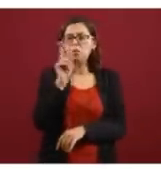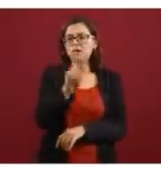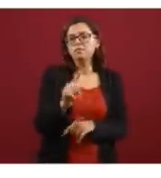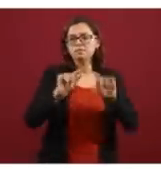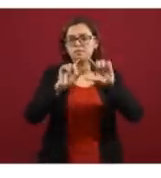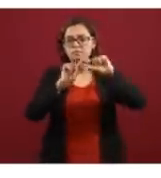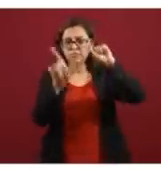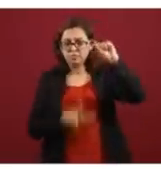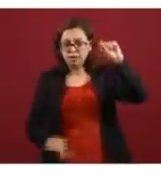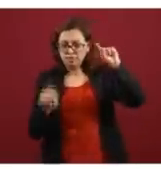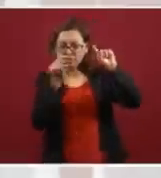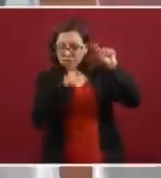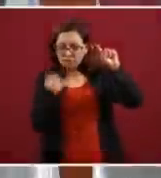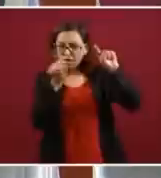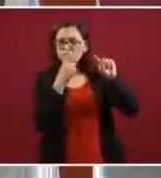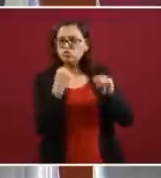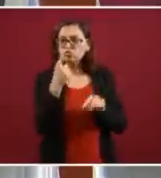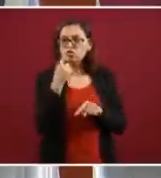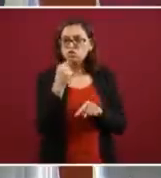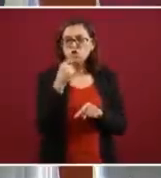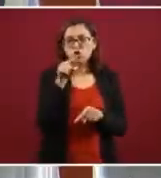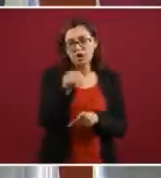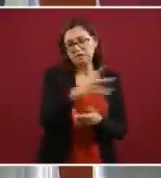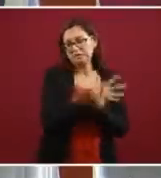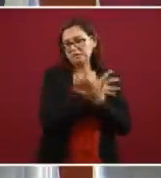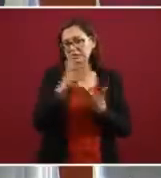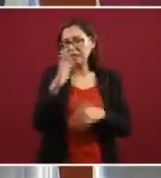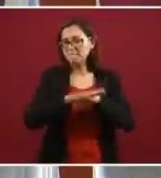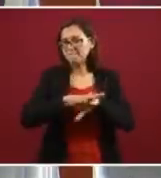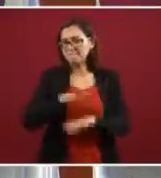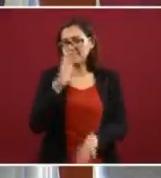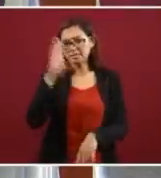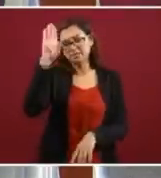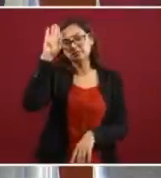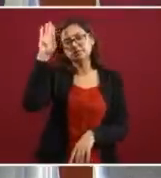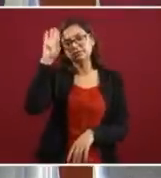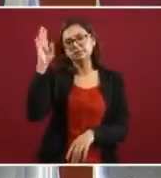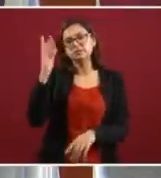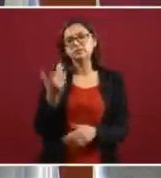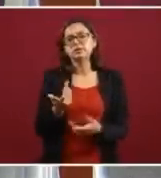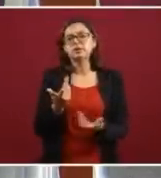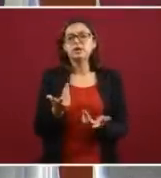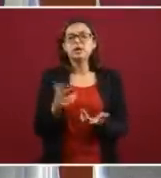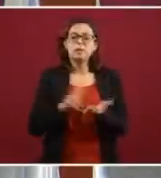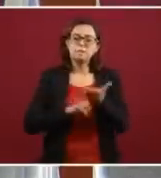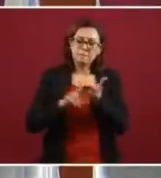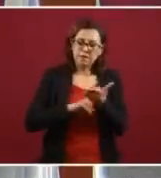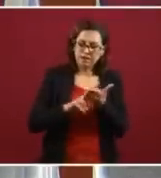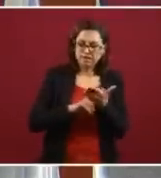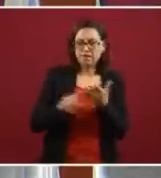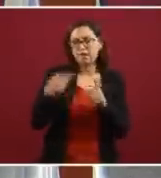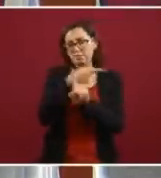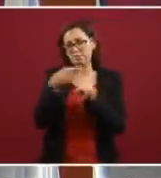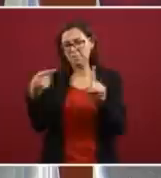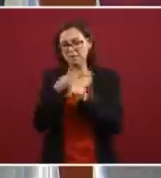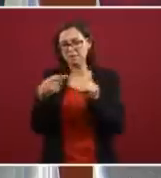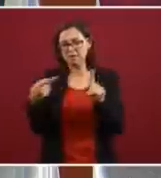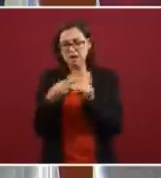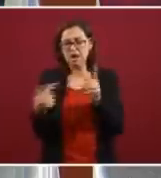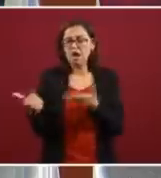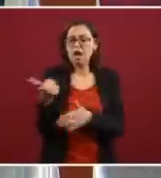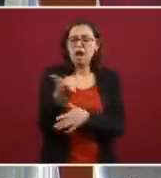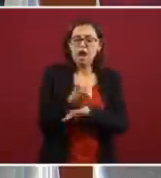roja la alta incidencia de enervantes, la verde la mediana incidencia y el resto del país en